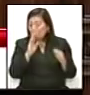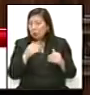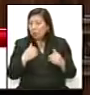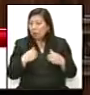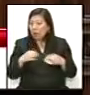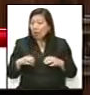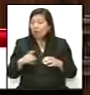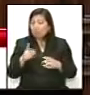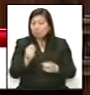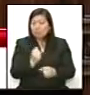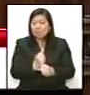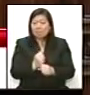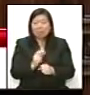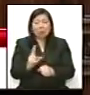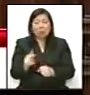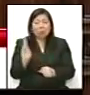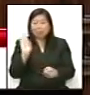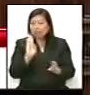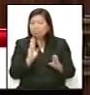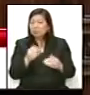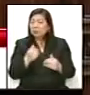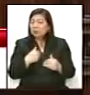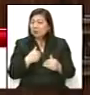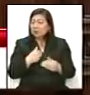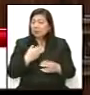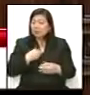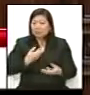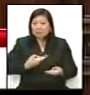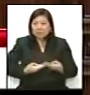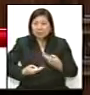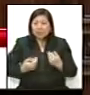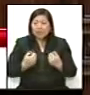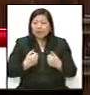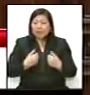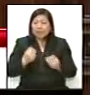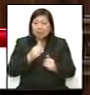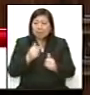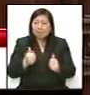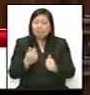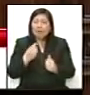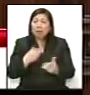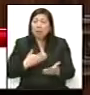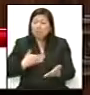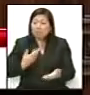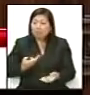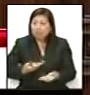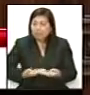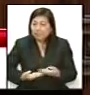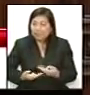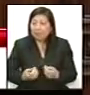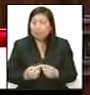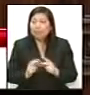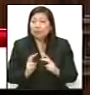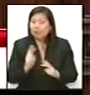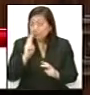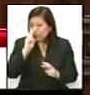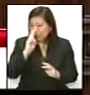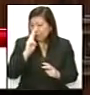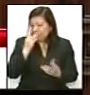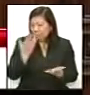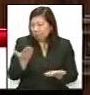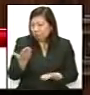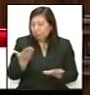la obra, yo soy el que financio, yo tengo espaldas para poder financiar, se ve